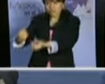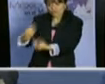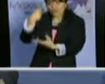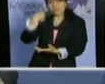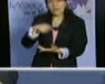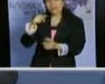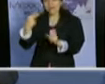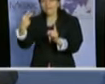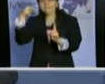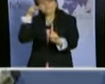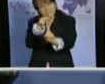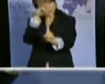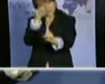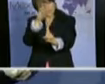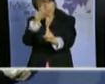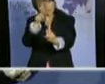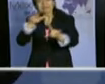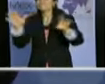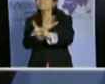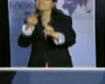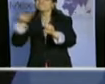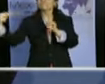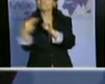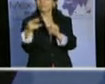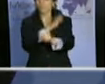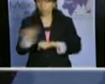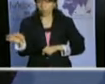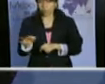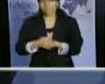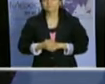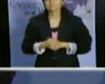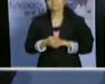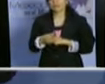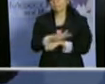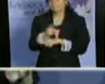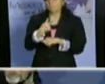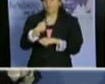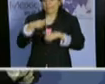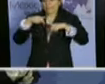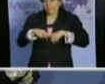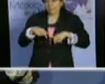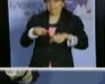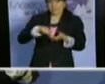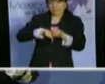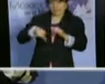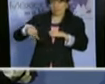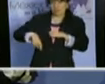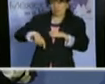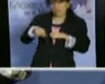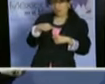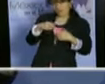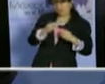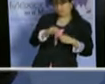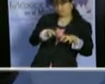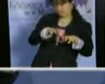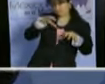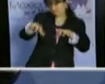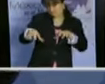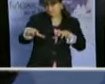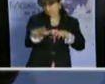Esta capacidad de dialogar de la administración pública y esta capacidad de dialogar de las organizaciones ha